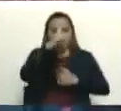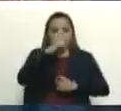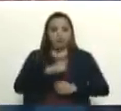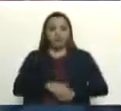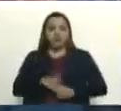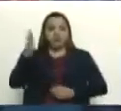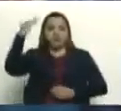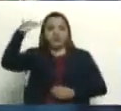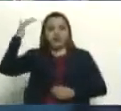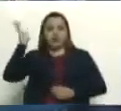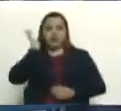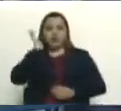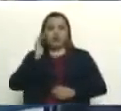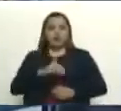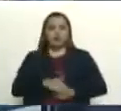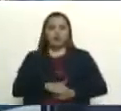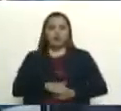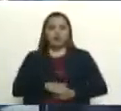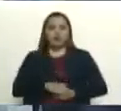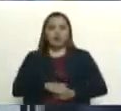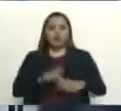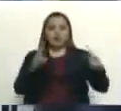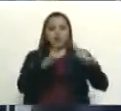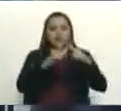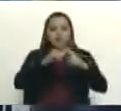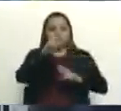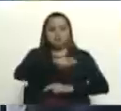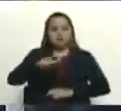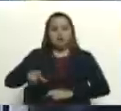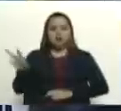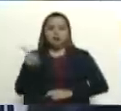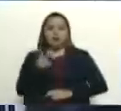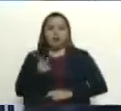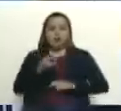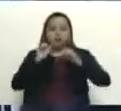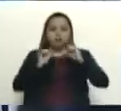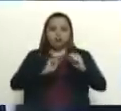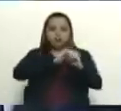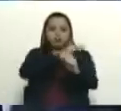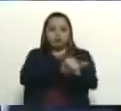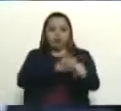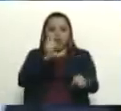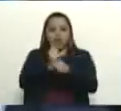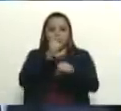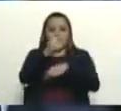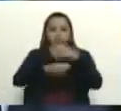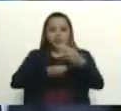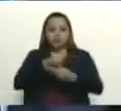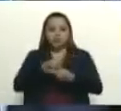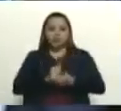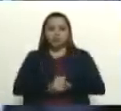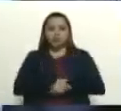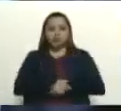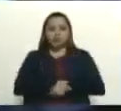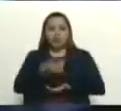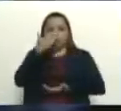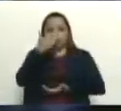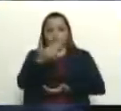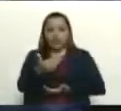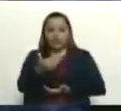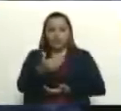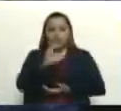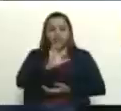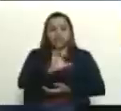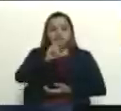es reconocida por el pueblo venezolano por su ardua labor, no solamente frente al poder